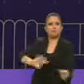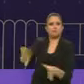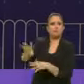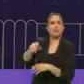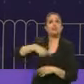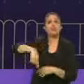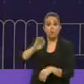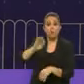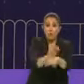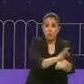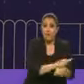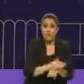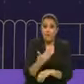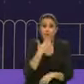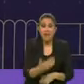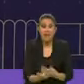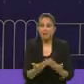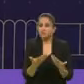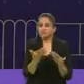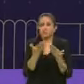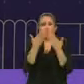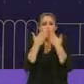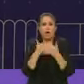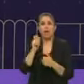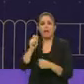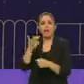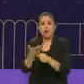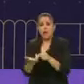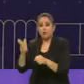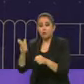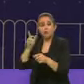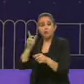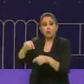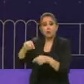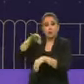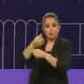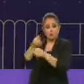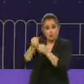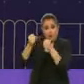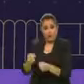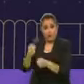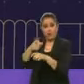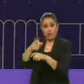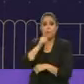si no hay seguridad. Esa que Morena nos quitó en la Ciudad de México.